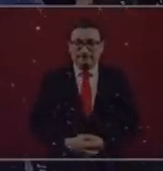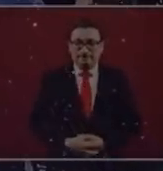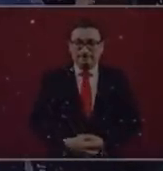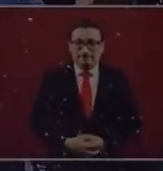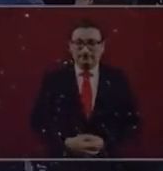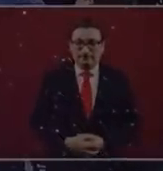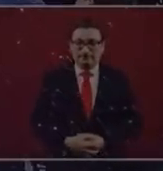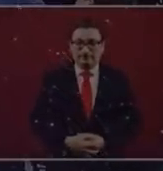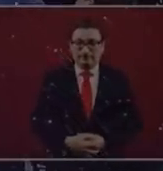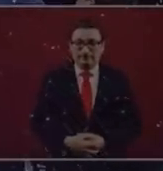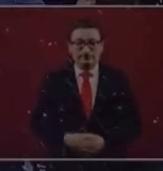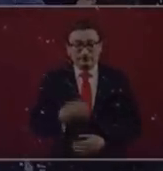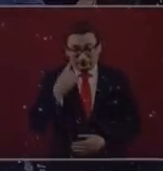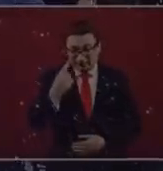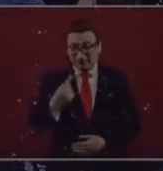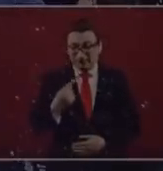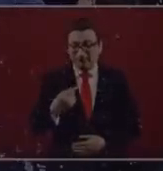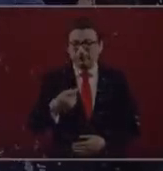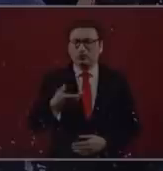país.